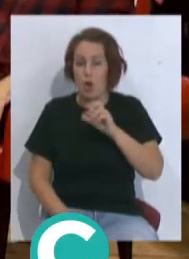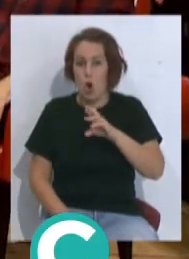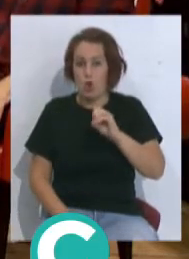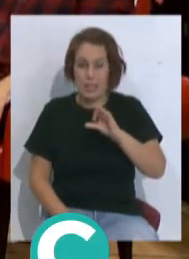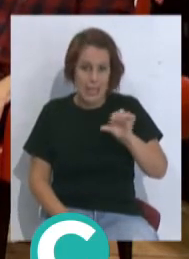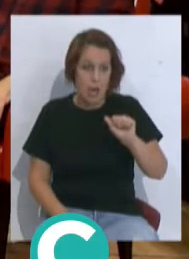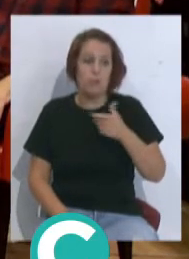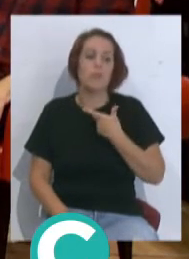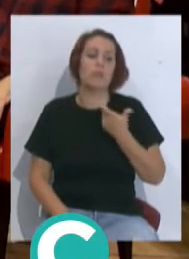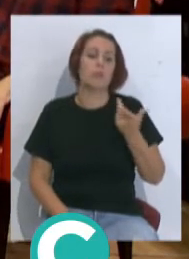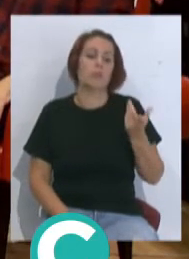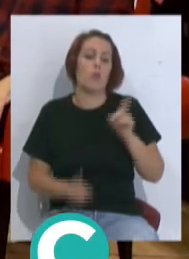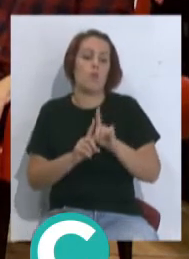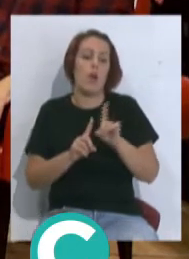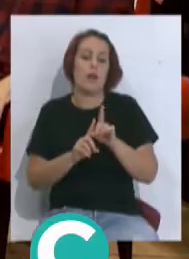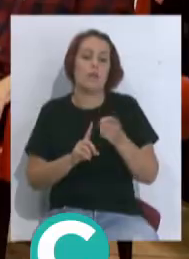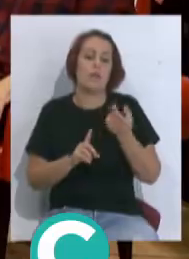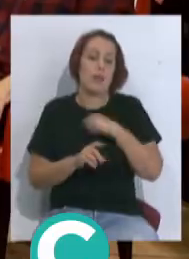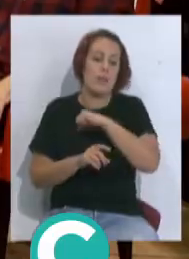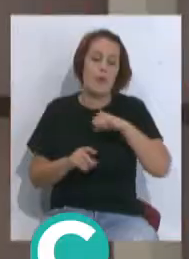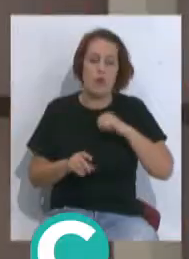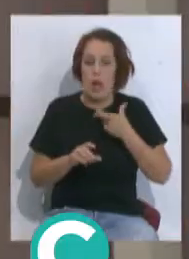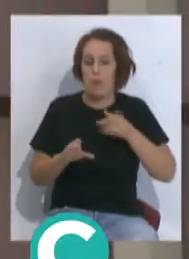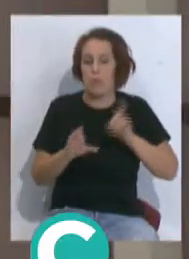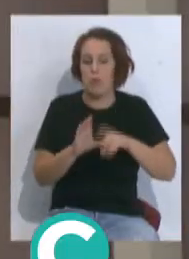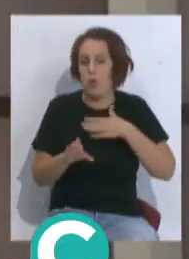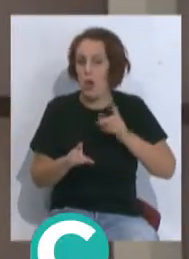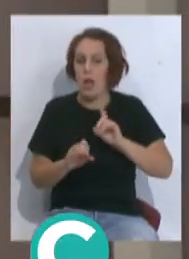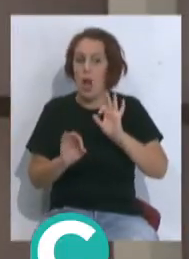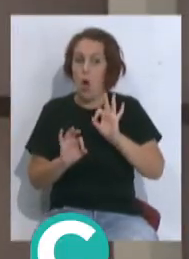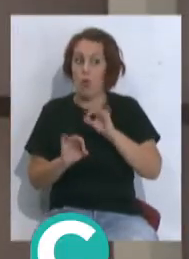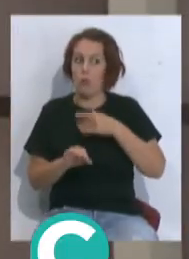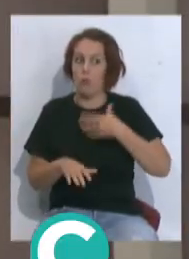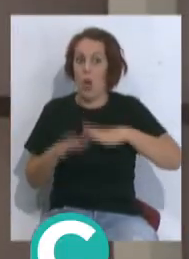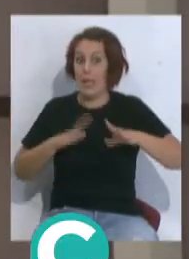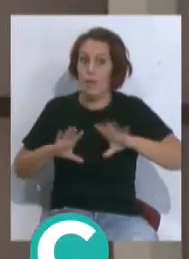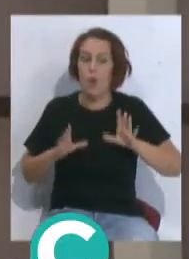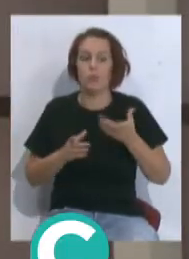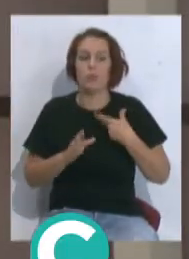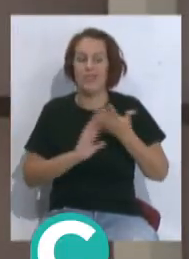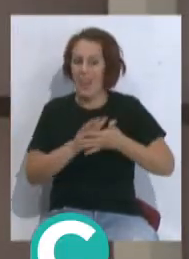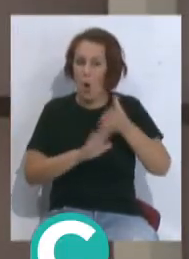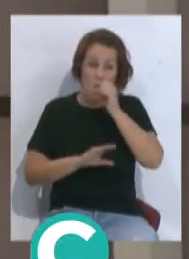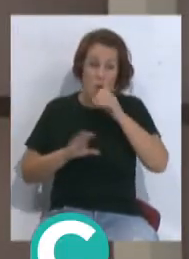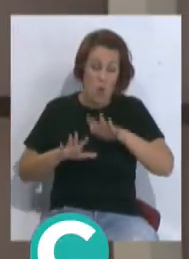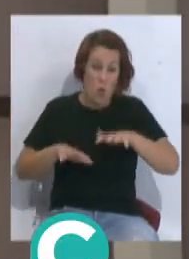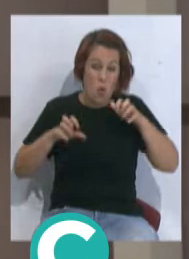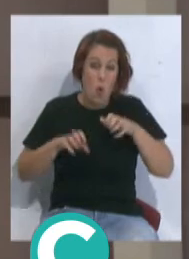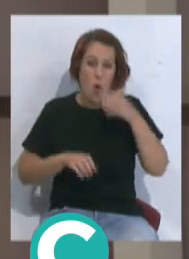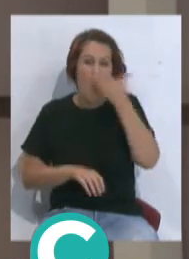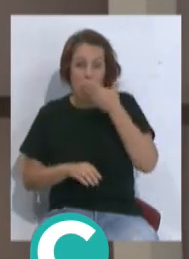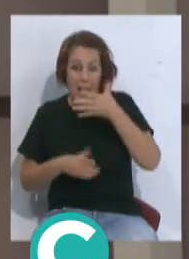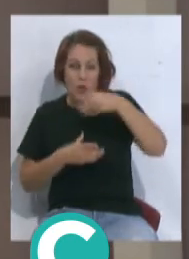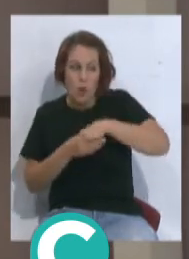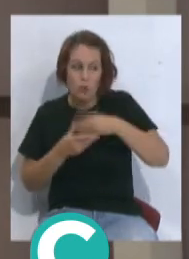quieren salir por distintas circunstancias personales. Es que hemos hablado, por ejemplo, del tema de los coros de los colegios, que ahora mismo